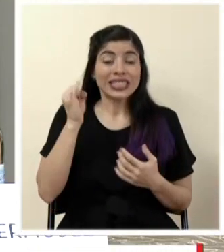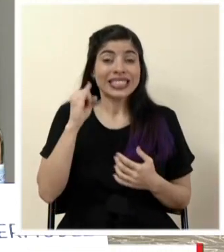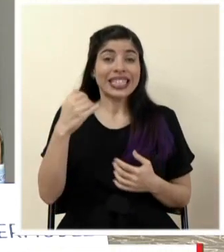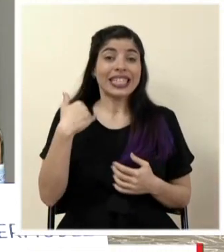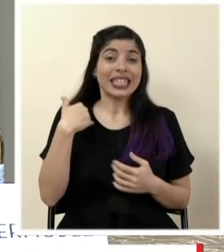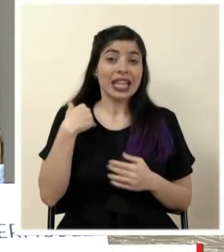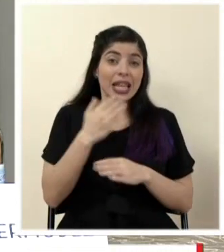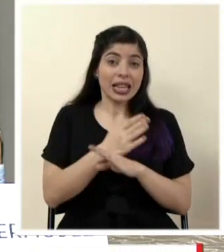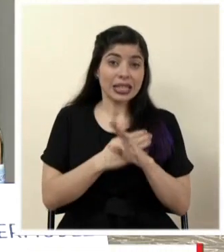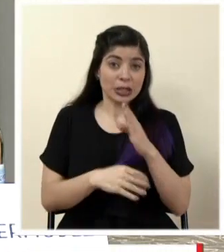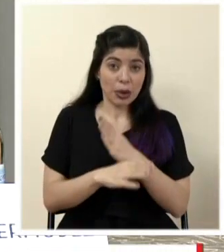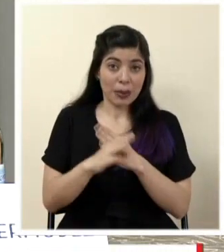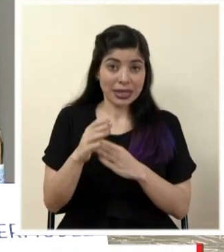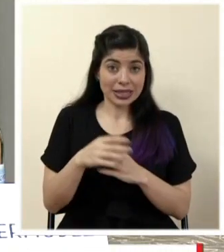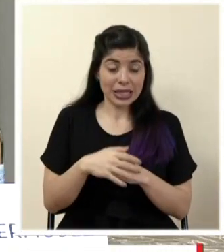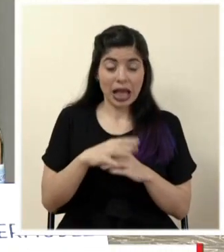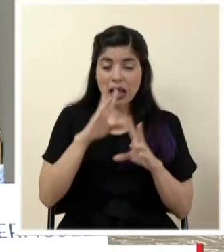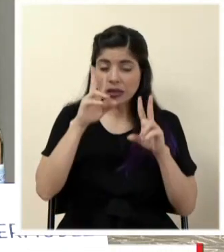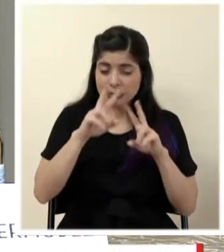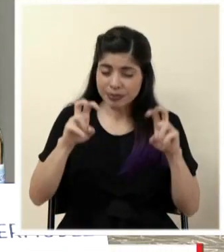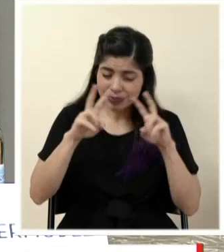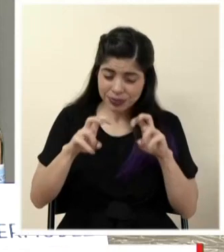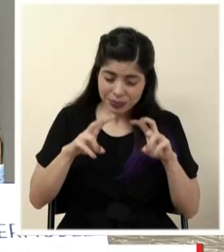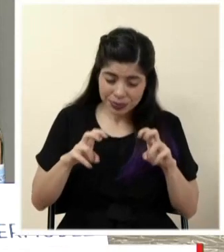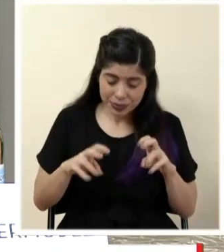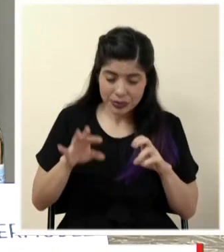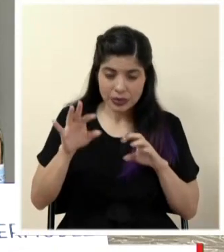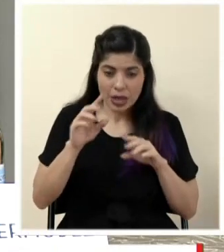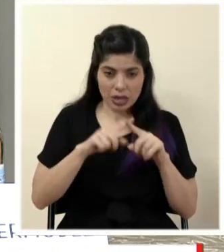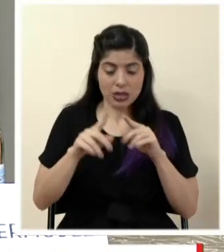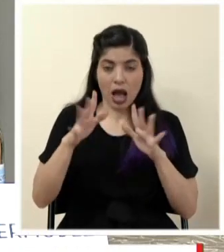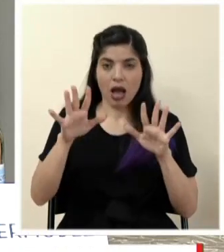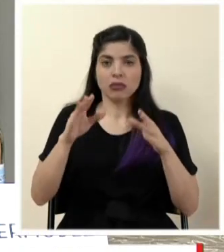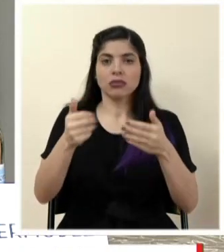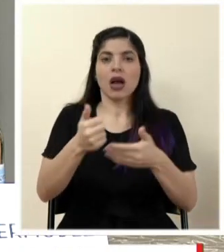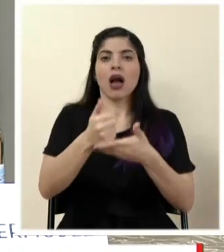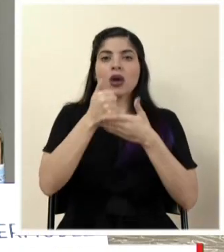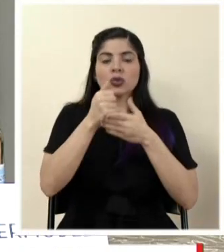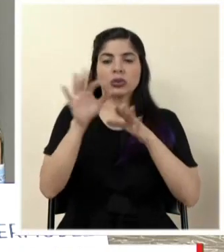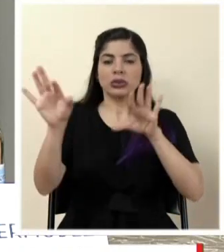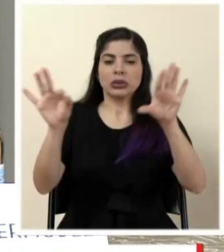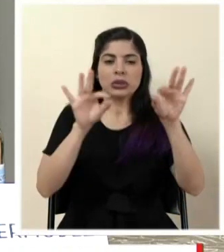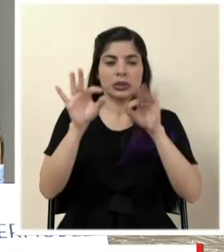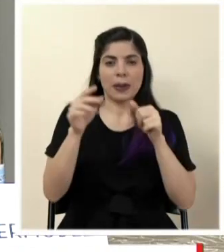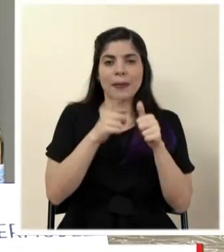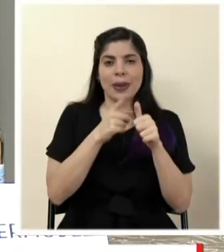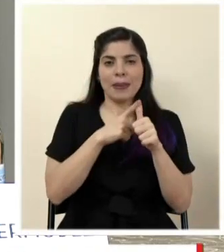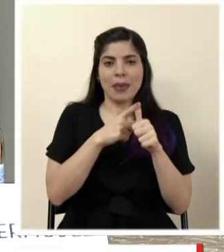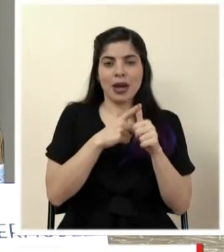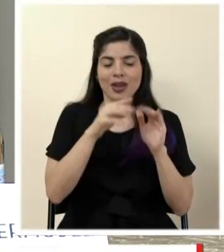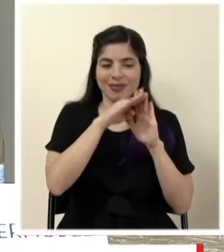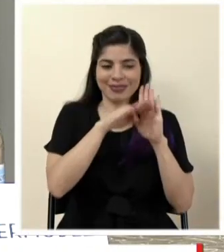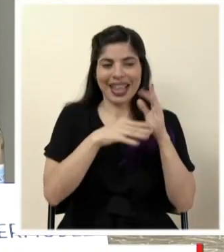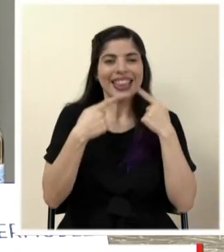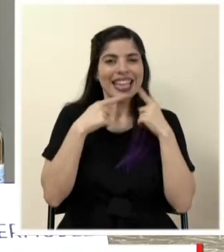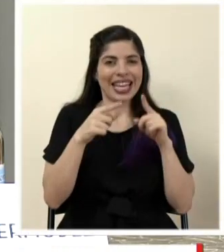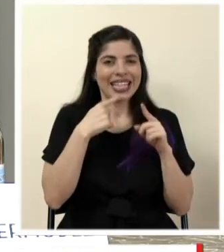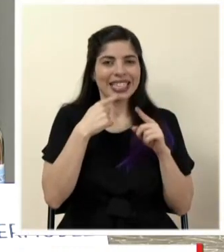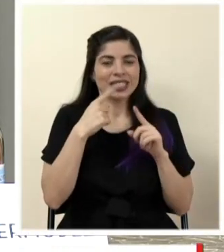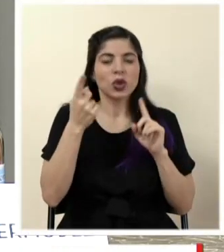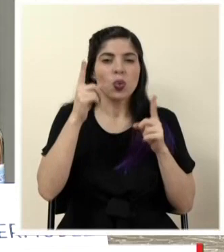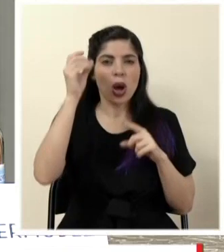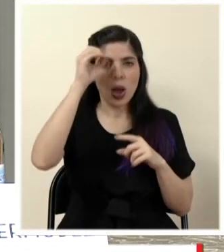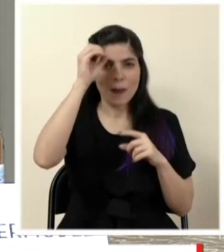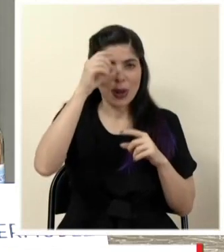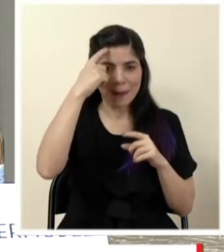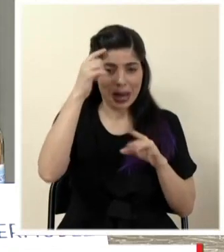también una discapacidad, y de esa forma hacemos una priorización. Los criterios están establecidos en el decreto, que además nos permite hacer una